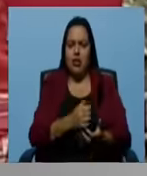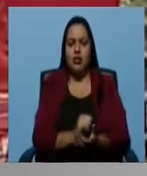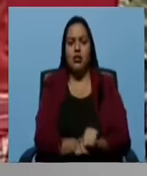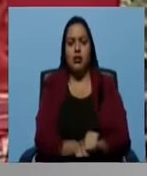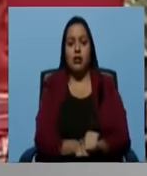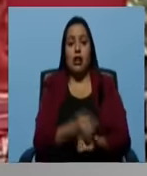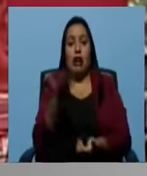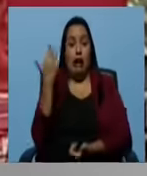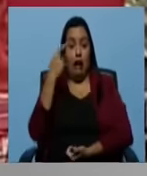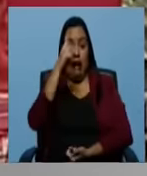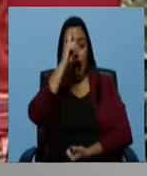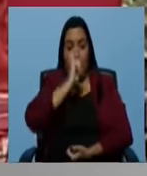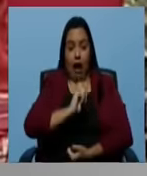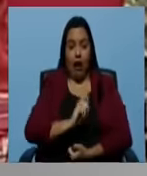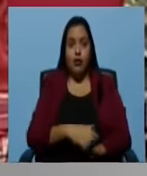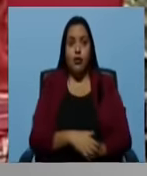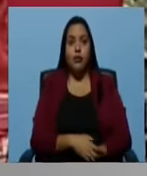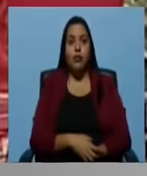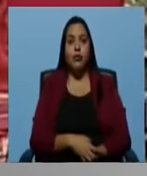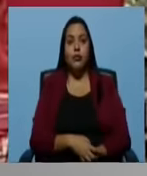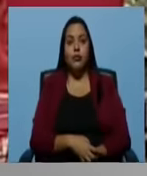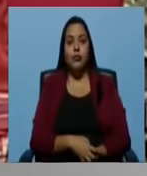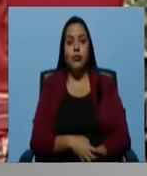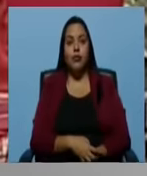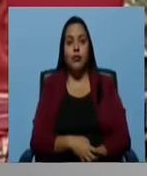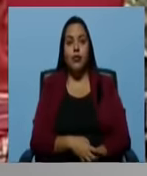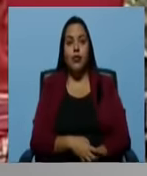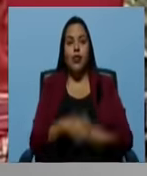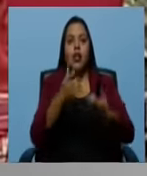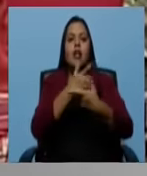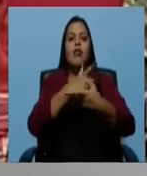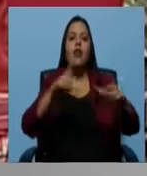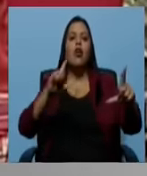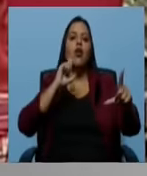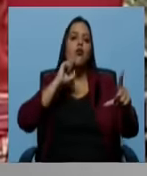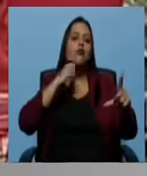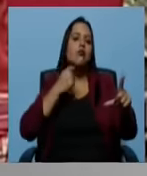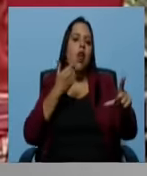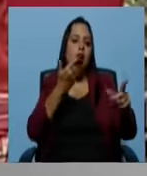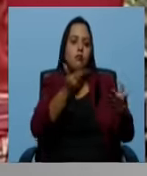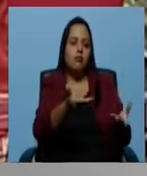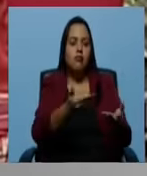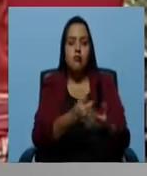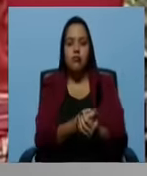Hace años los liberó Rusia.